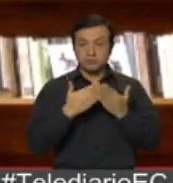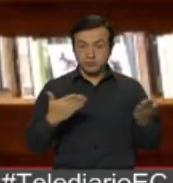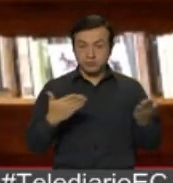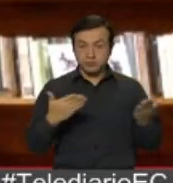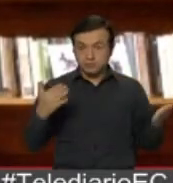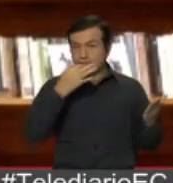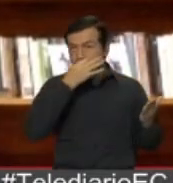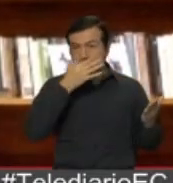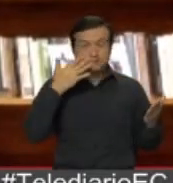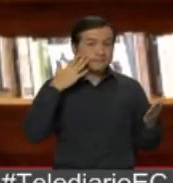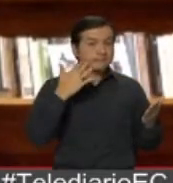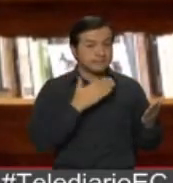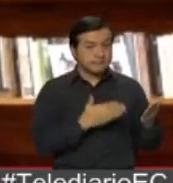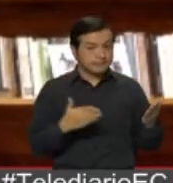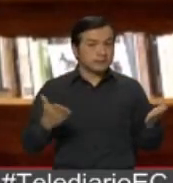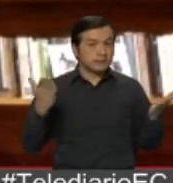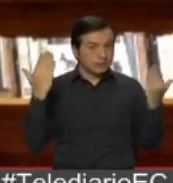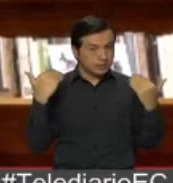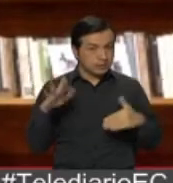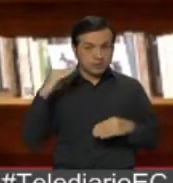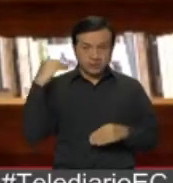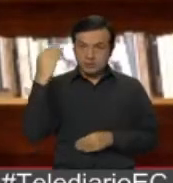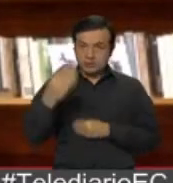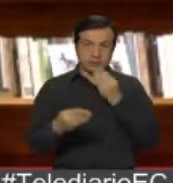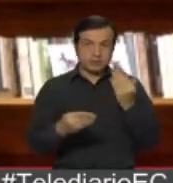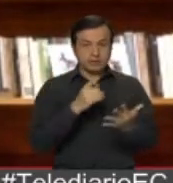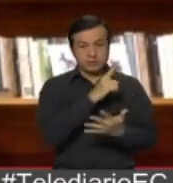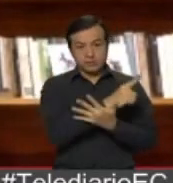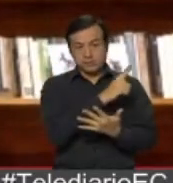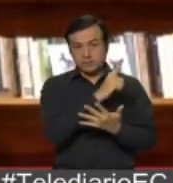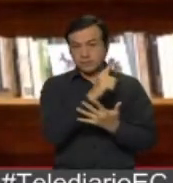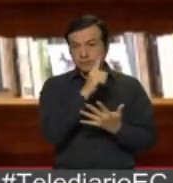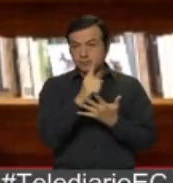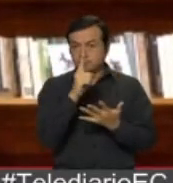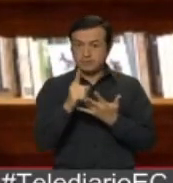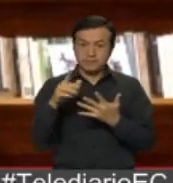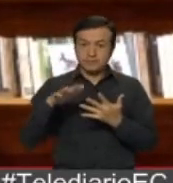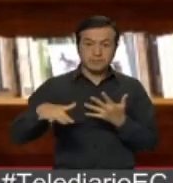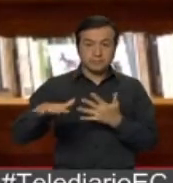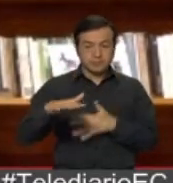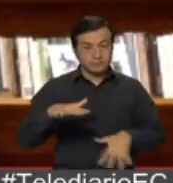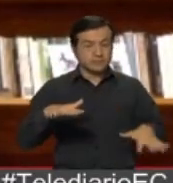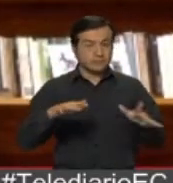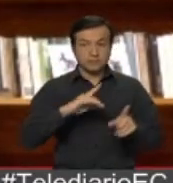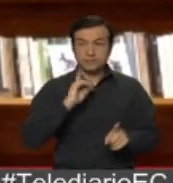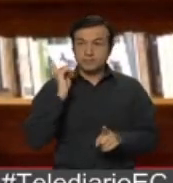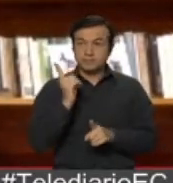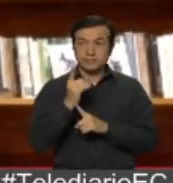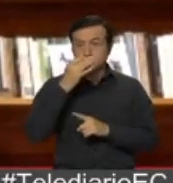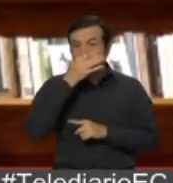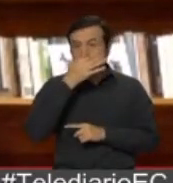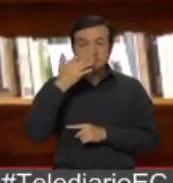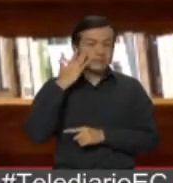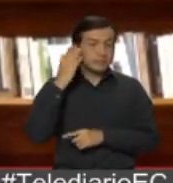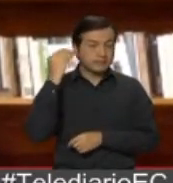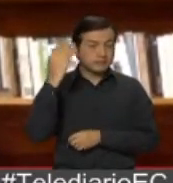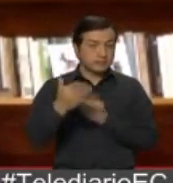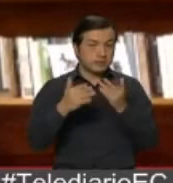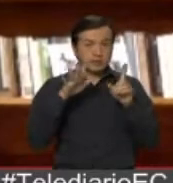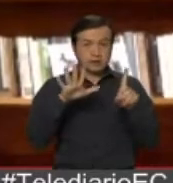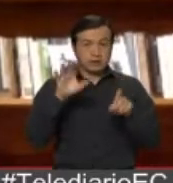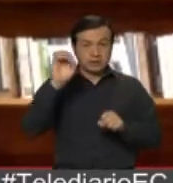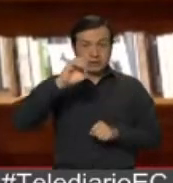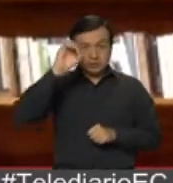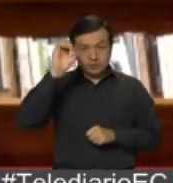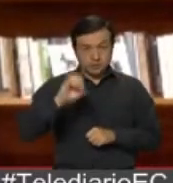Y esto ya están los recursos en cada una de las jurisdicciones de la Amazonía. El 60%